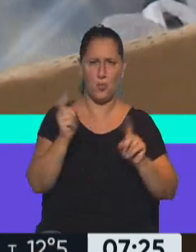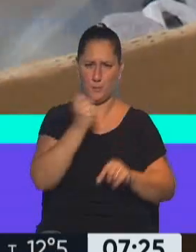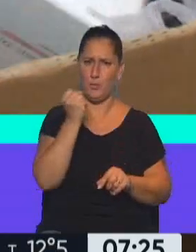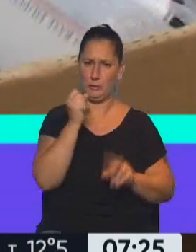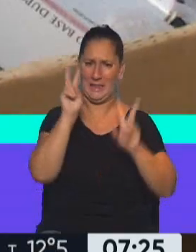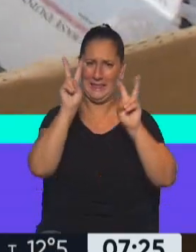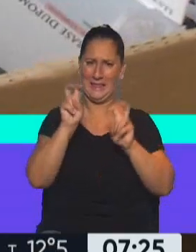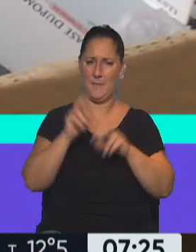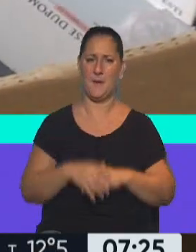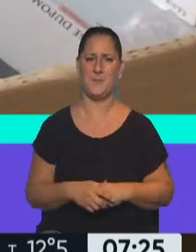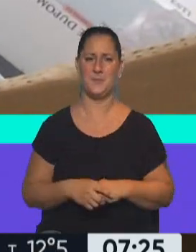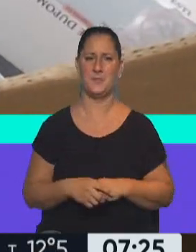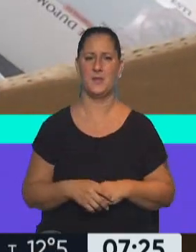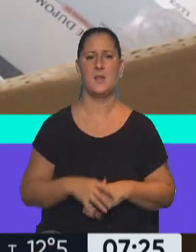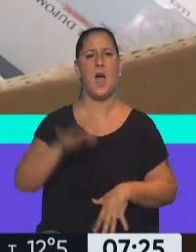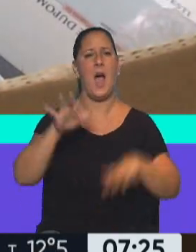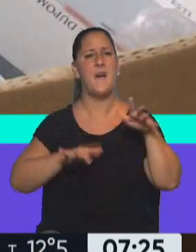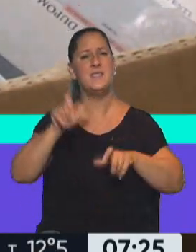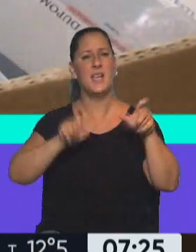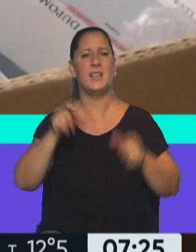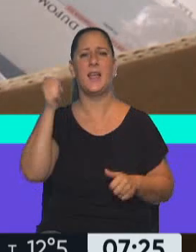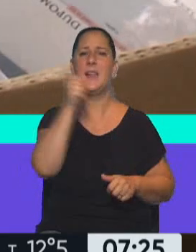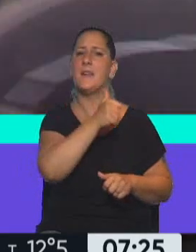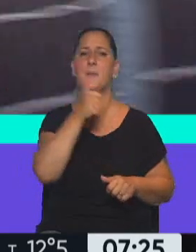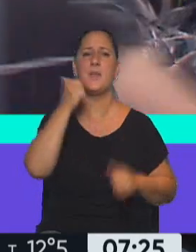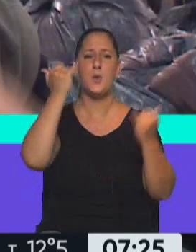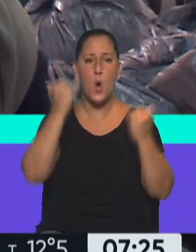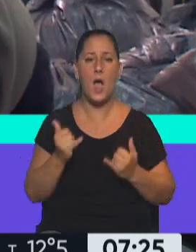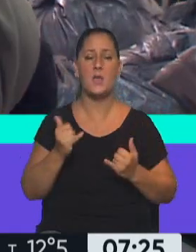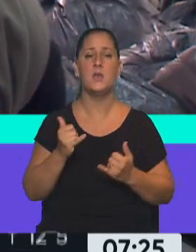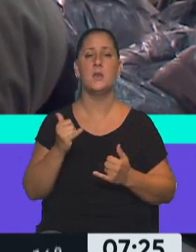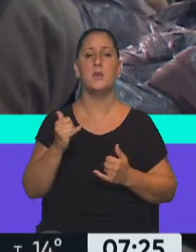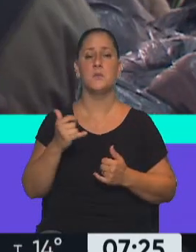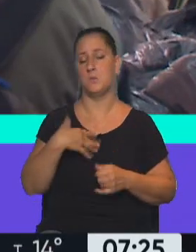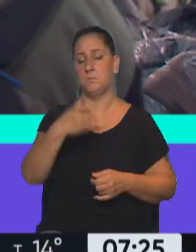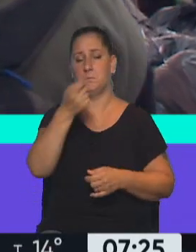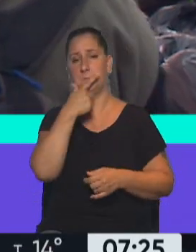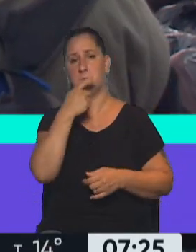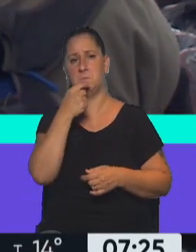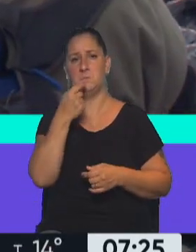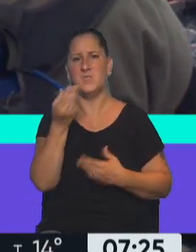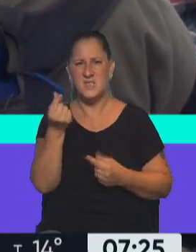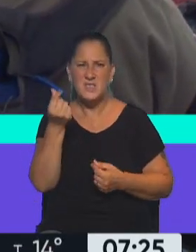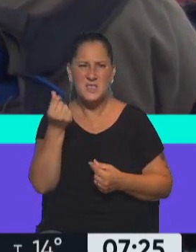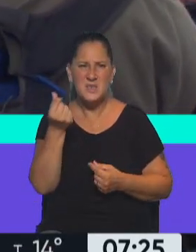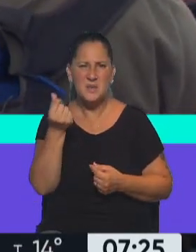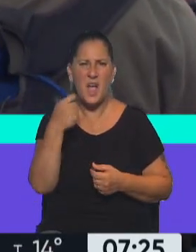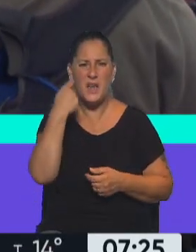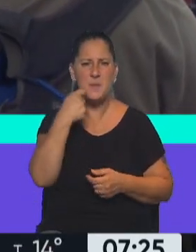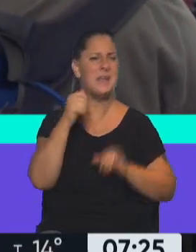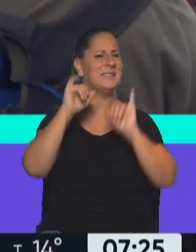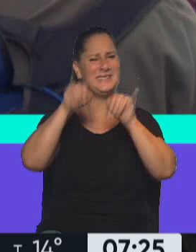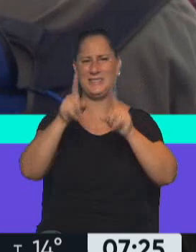en ese tema. A veces la gente tiene medicación que han tomado ellos, pero dicen, ¿y pero esto les servirá para los animales?